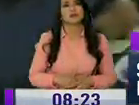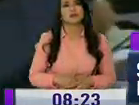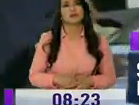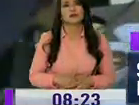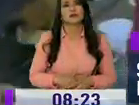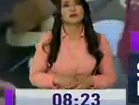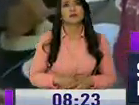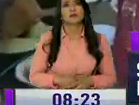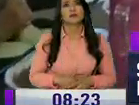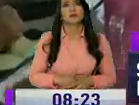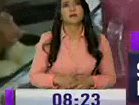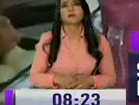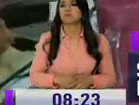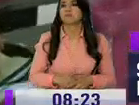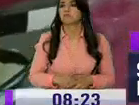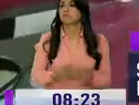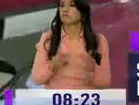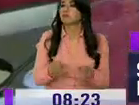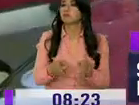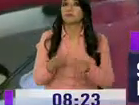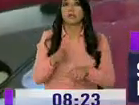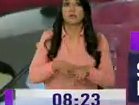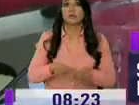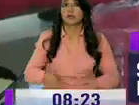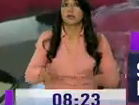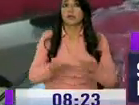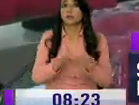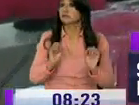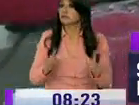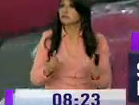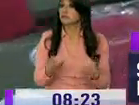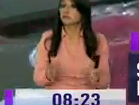que no, porque la primera vez venimos acá.